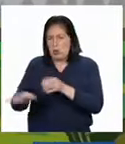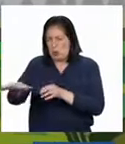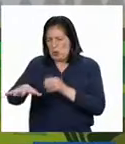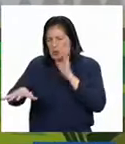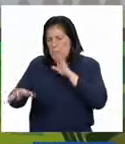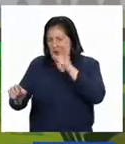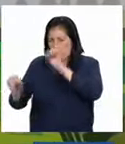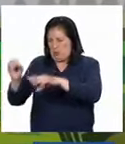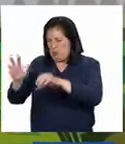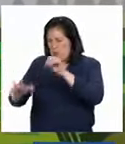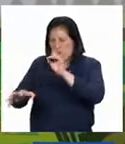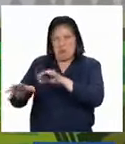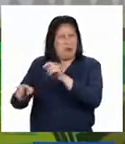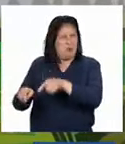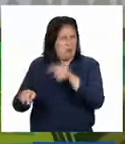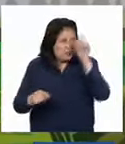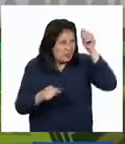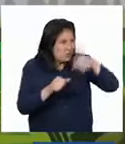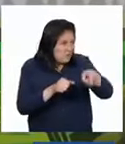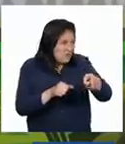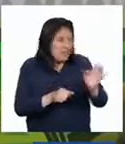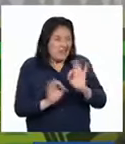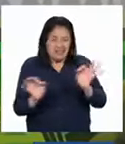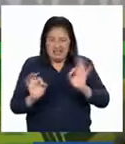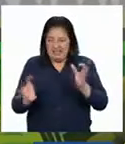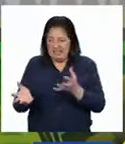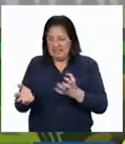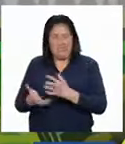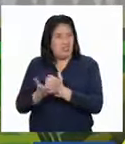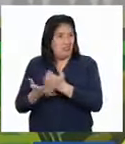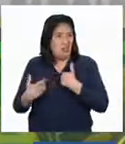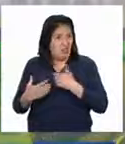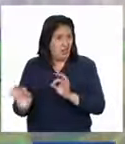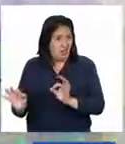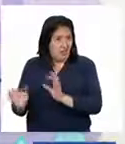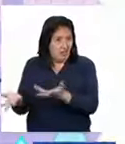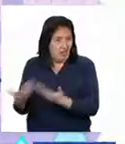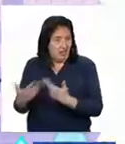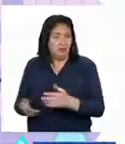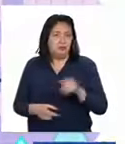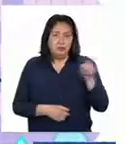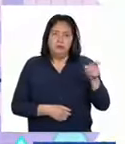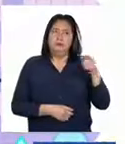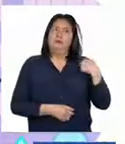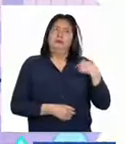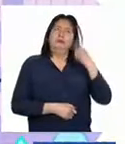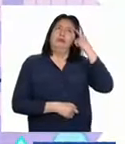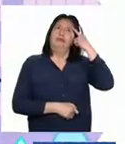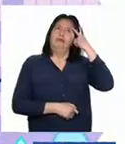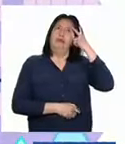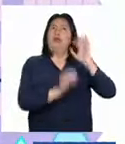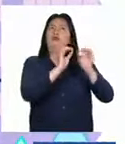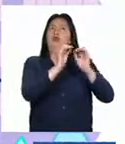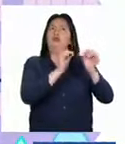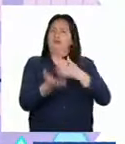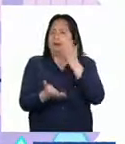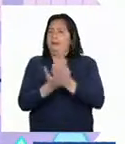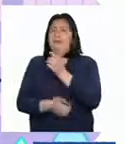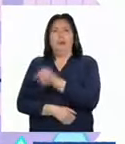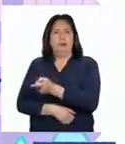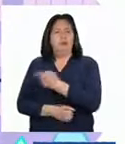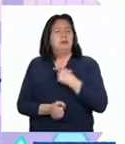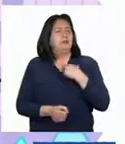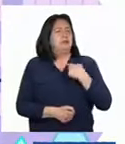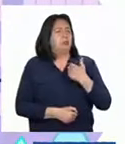estaba contaminado. ¿Recuerdas? Nadie quería hacer nada por nosotros. Entonces, Marino pensó en una solución para este problema y